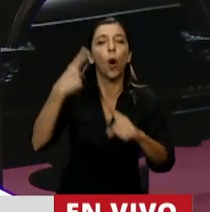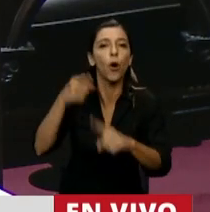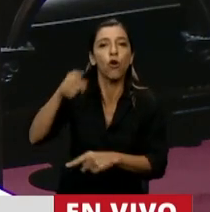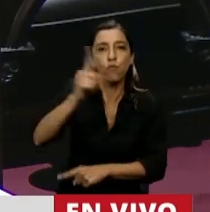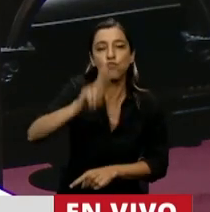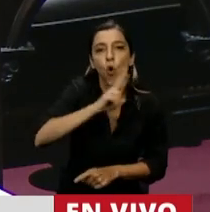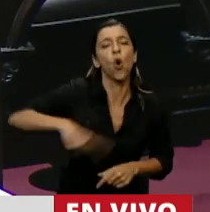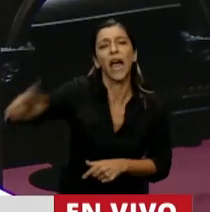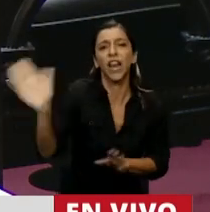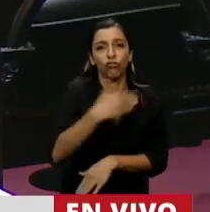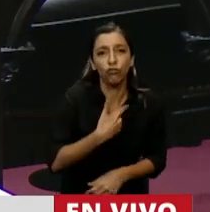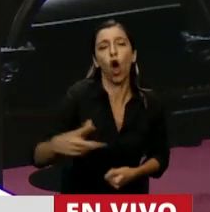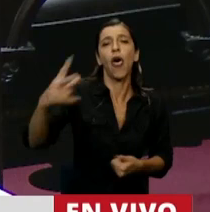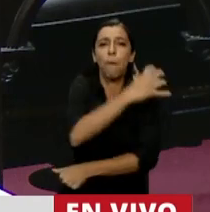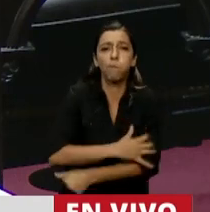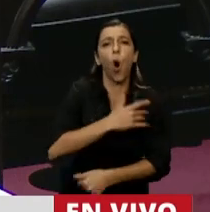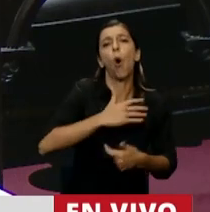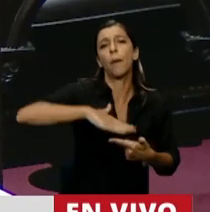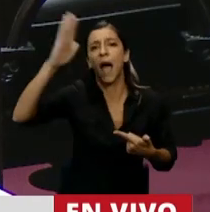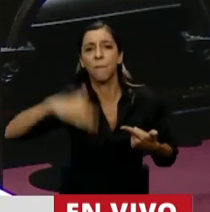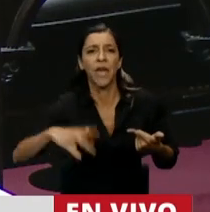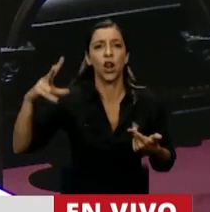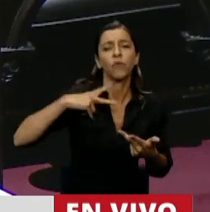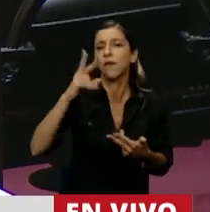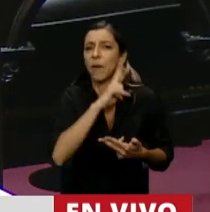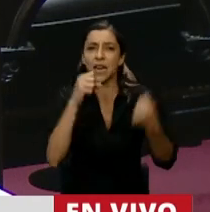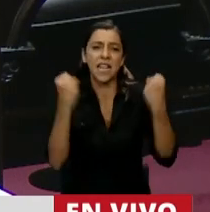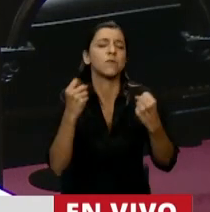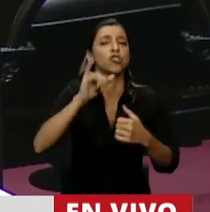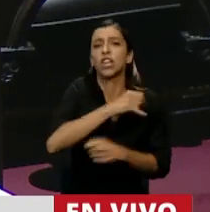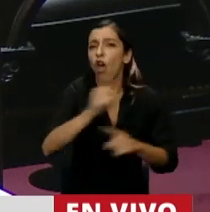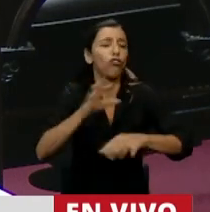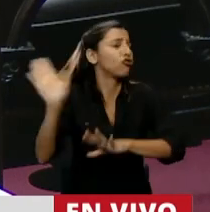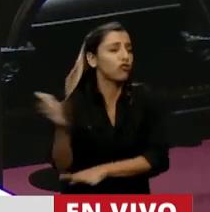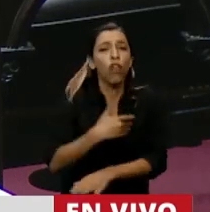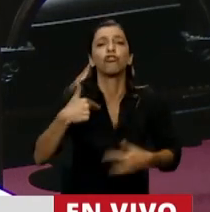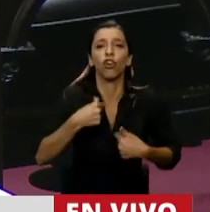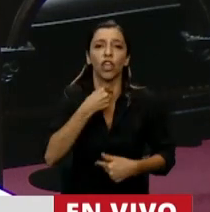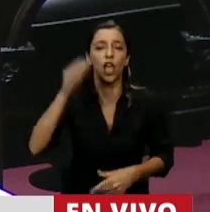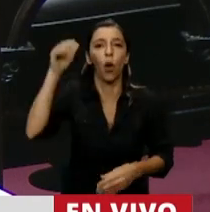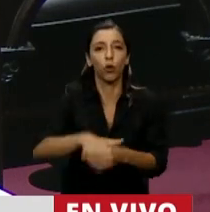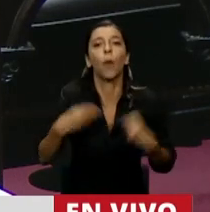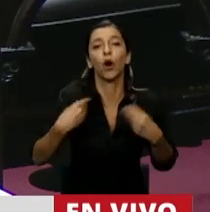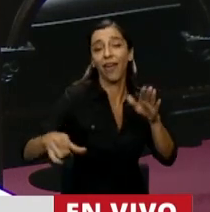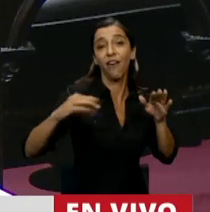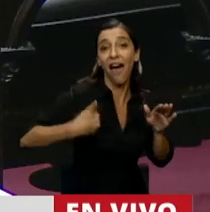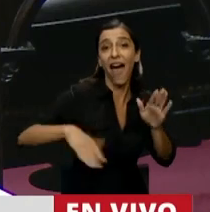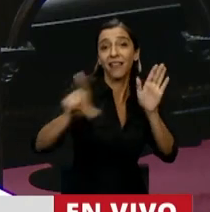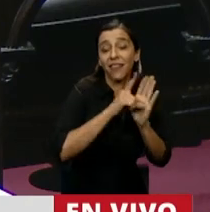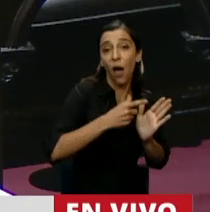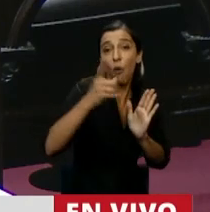más feministas, menos feministas, todos los días trabajaron y pusieron el cuerpo para lograr un país más justo. La Argentina con aborto legal va a ser una